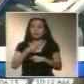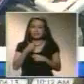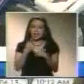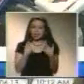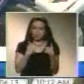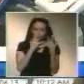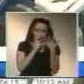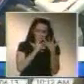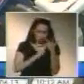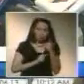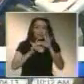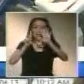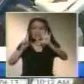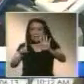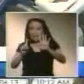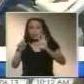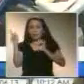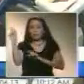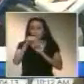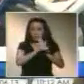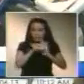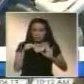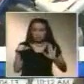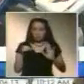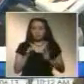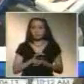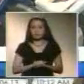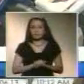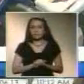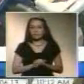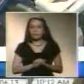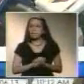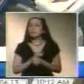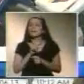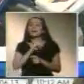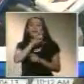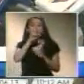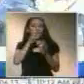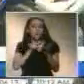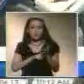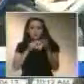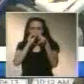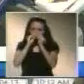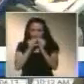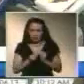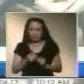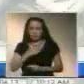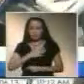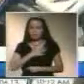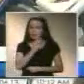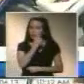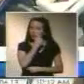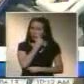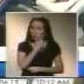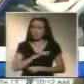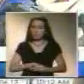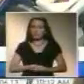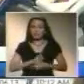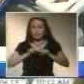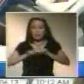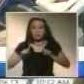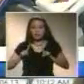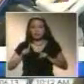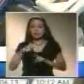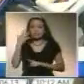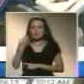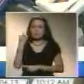con estos tres, para restaurar totalmente mi visión en el ojo. Él fue siempre, ponte, bueno,